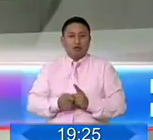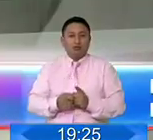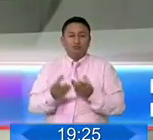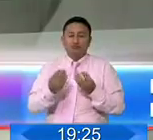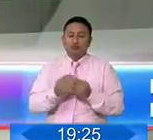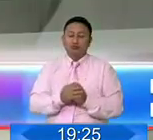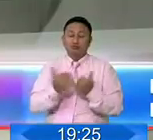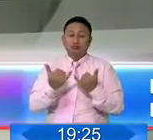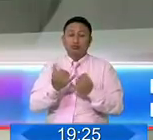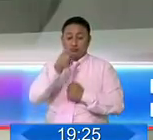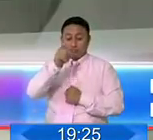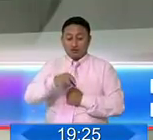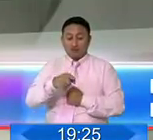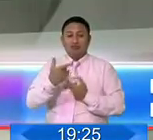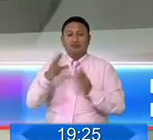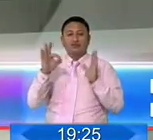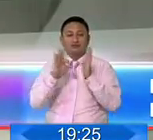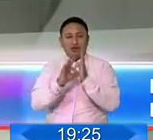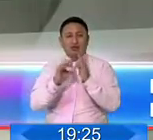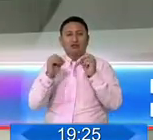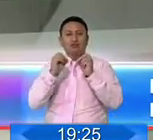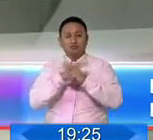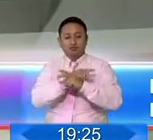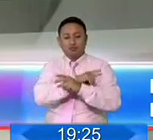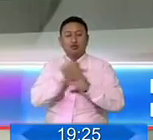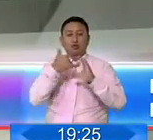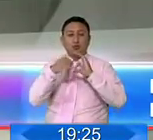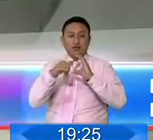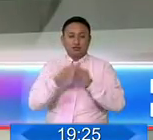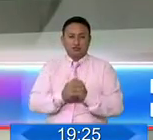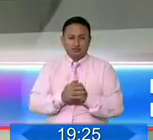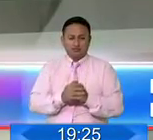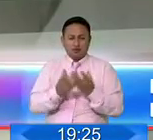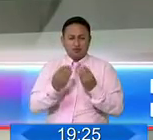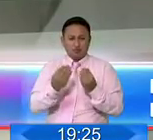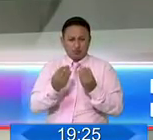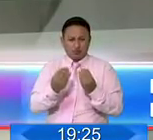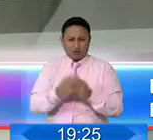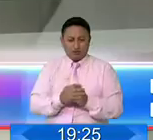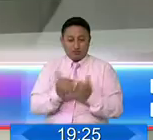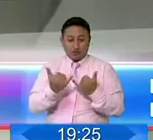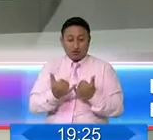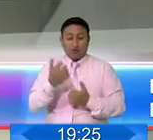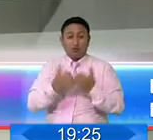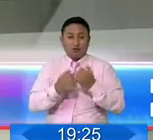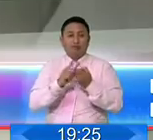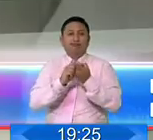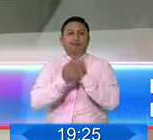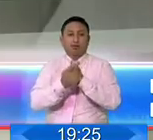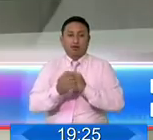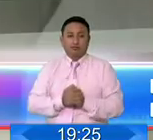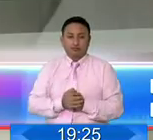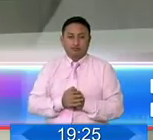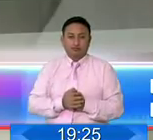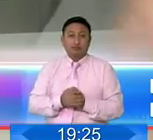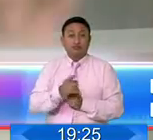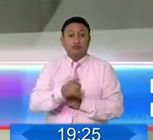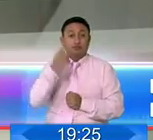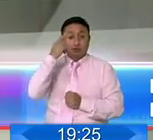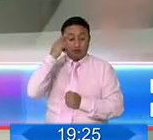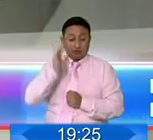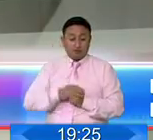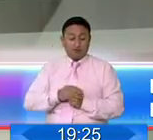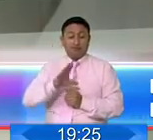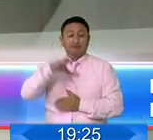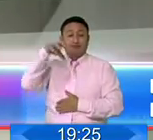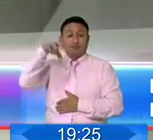Ahora con la presencia de las redes sociales, con el WhatsApp y demás, el delito es distinto. Entonces consideramos, tanto por parte